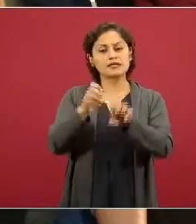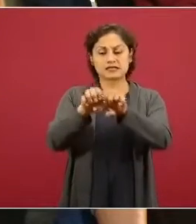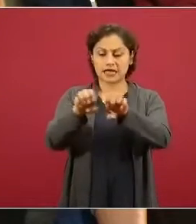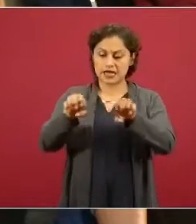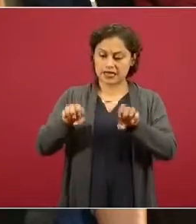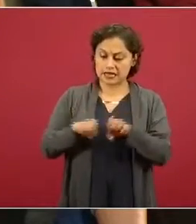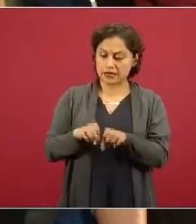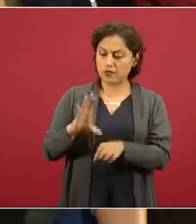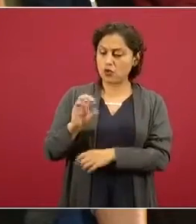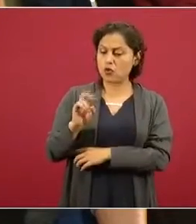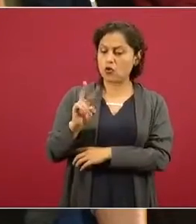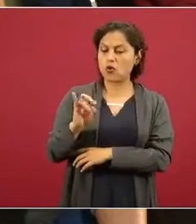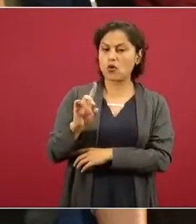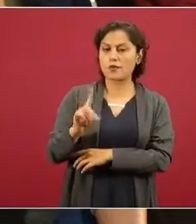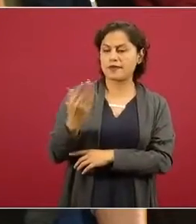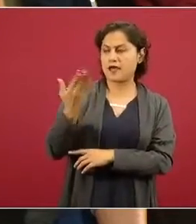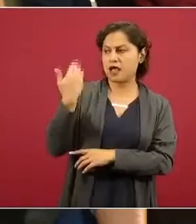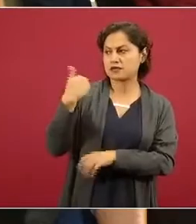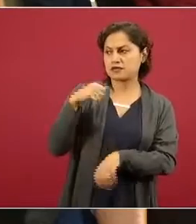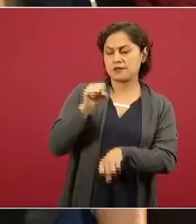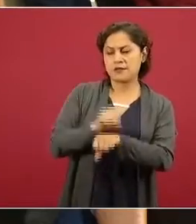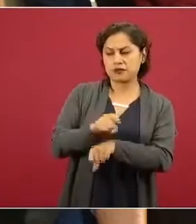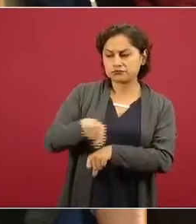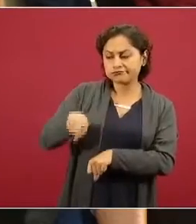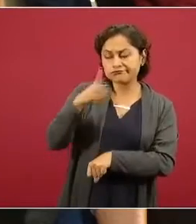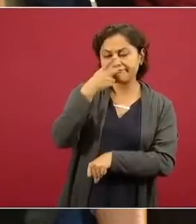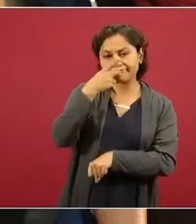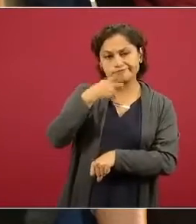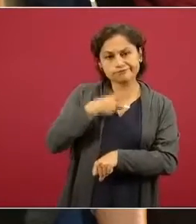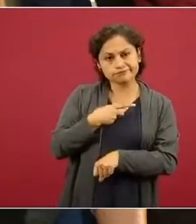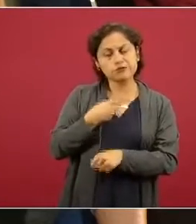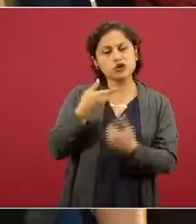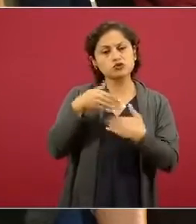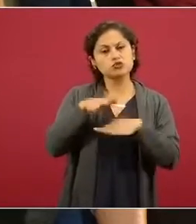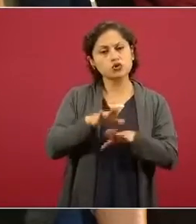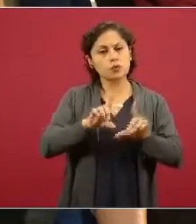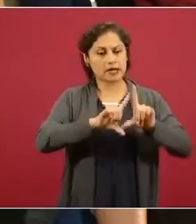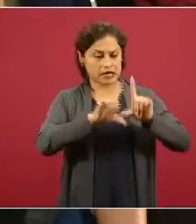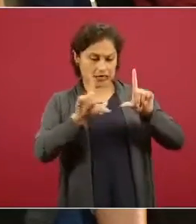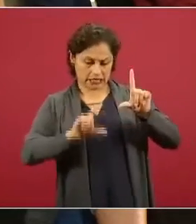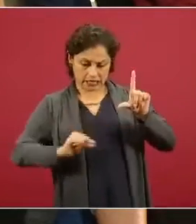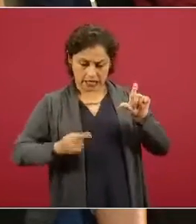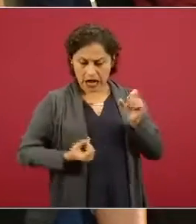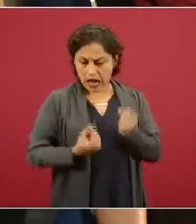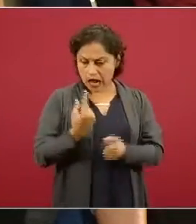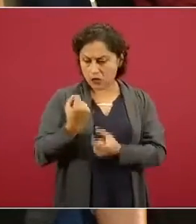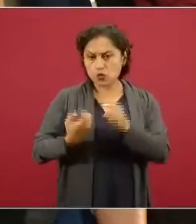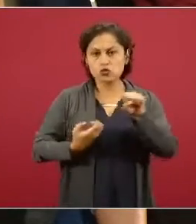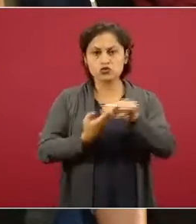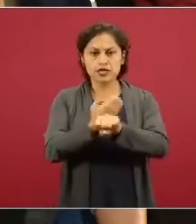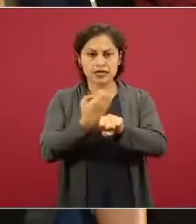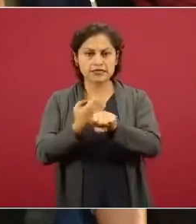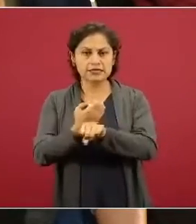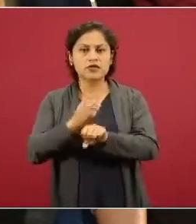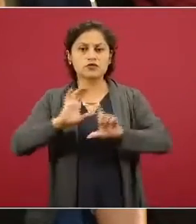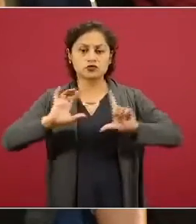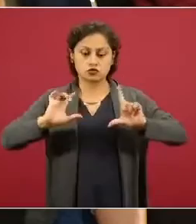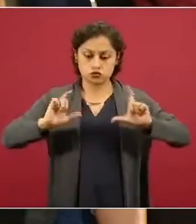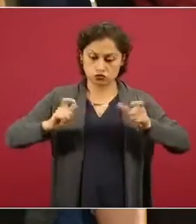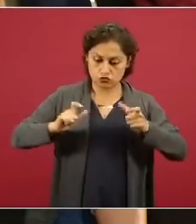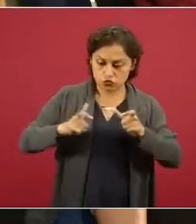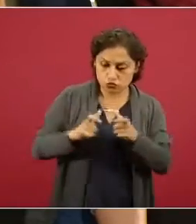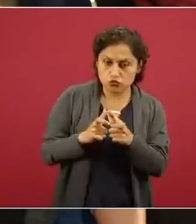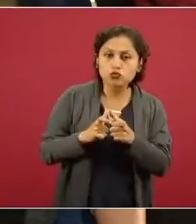habían dicho en semanas anteriores de que en algunas entidades, como estaba descendiendo, les estaban ya